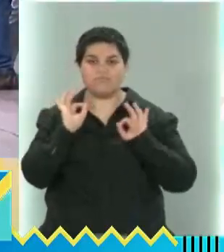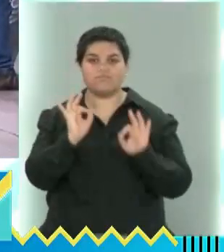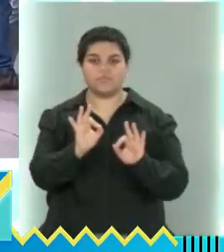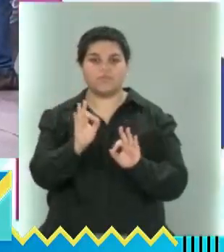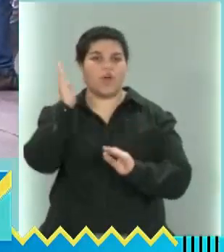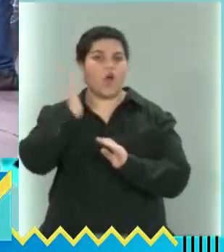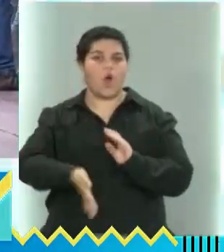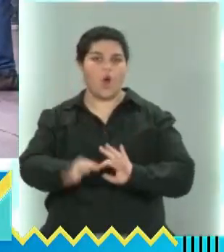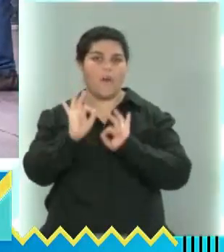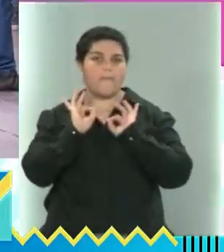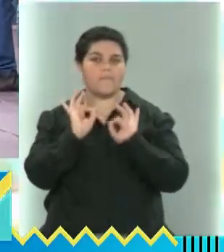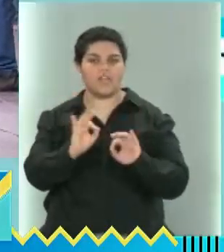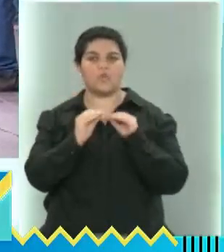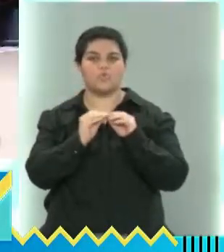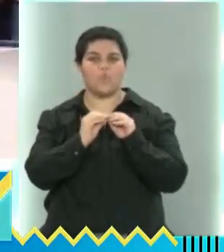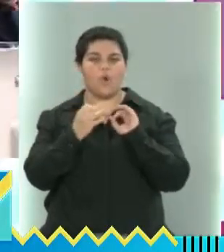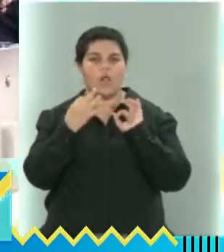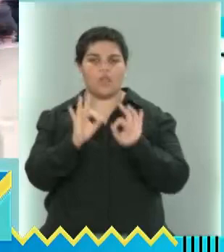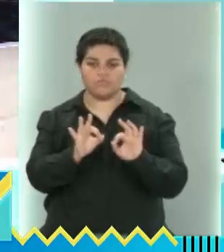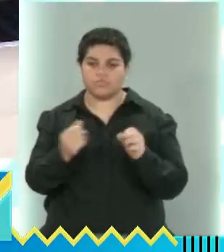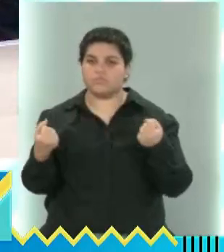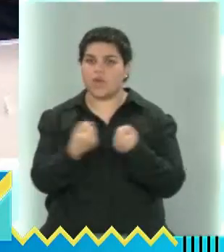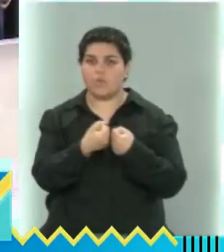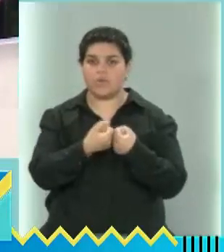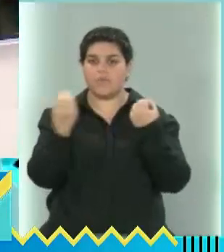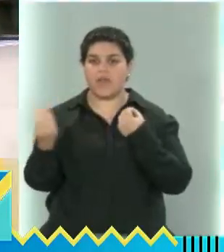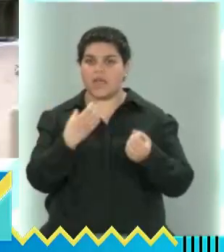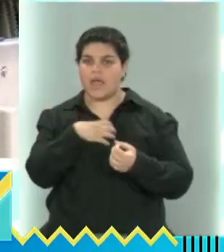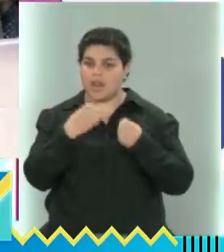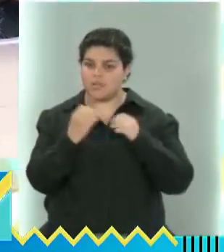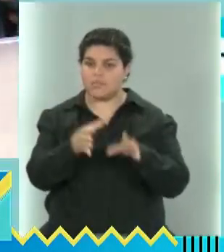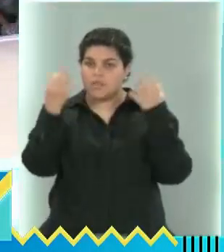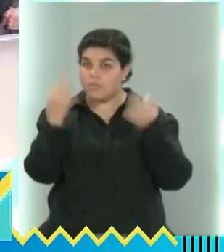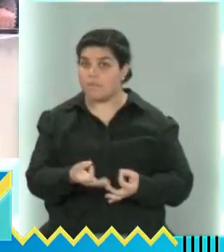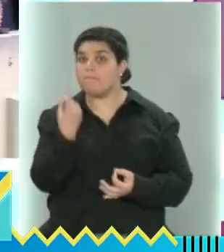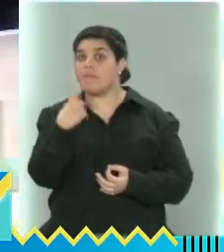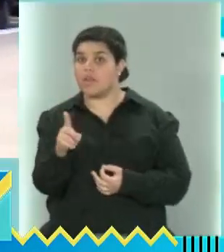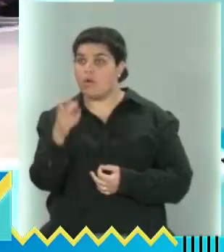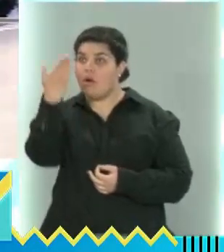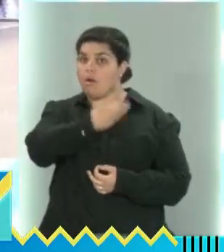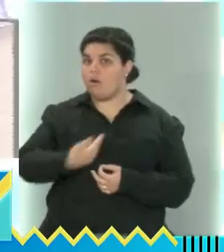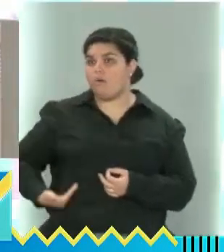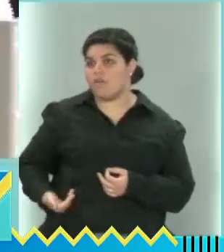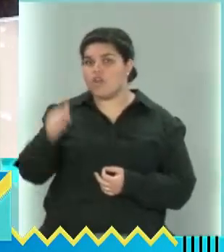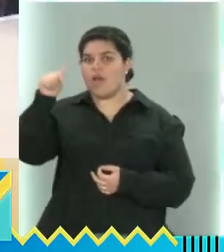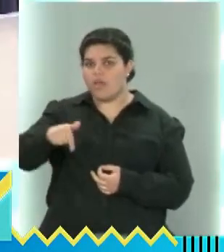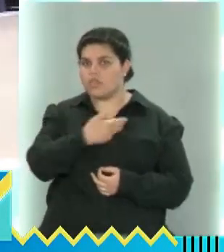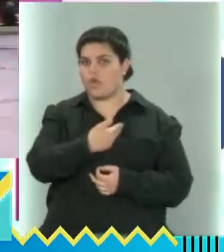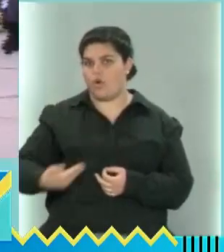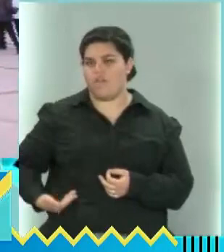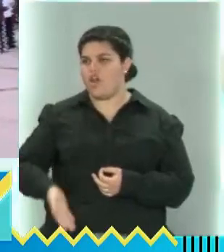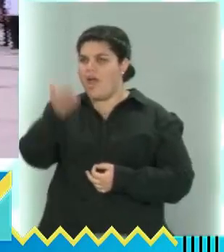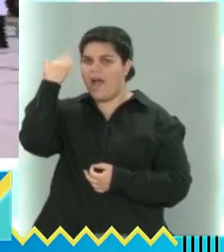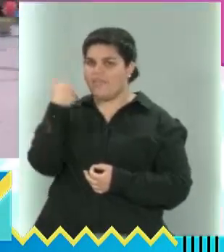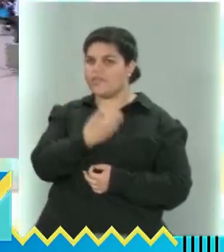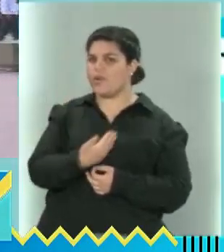cerrada la paritaria salarial para que comiencen las clases como corresponde. Bien. Pero como el gobierno, este gobierno, los otros